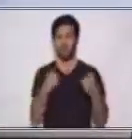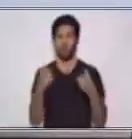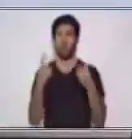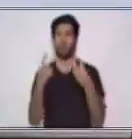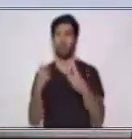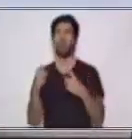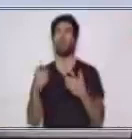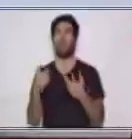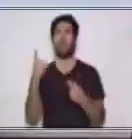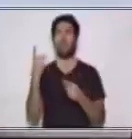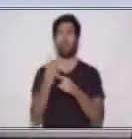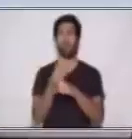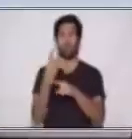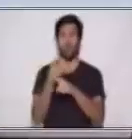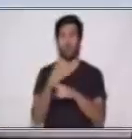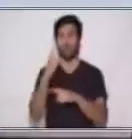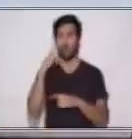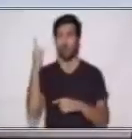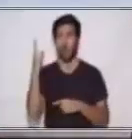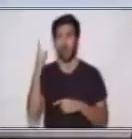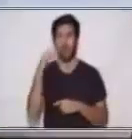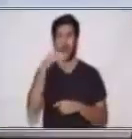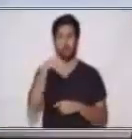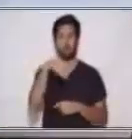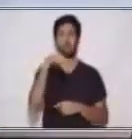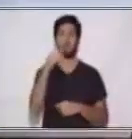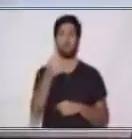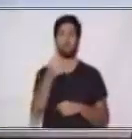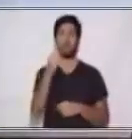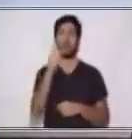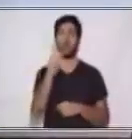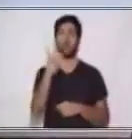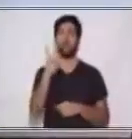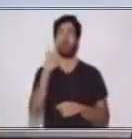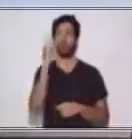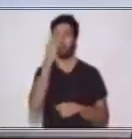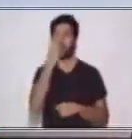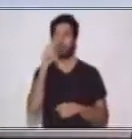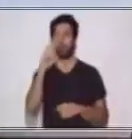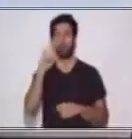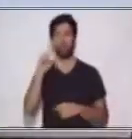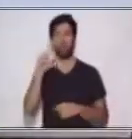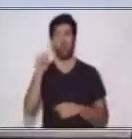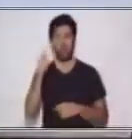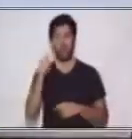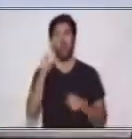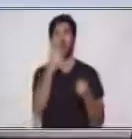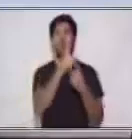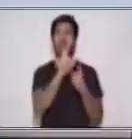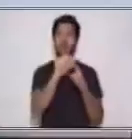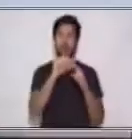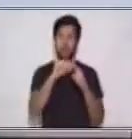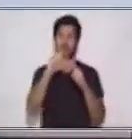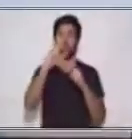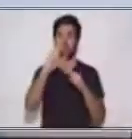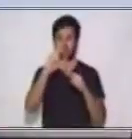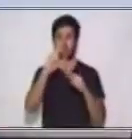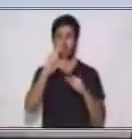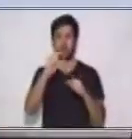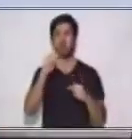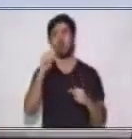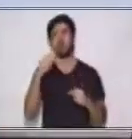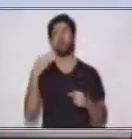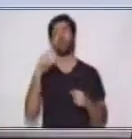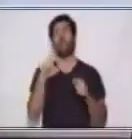las mayúsculas, en dónde debemos usarlas, cuándo debemos usarlas. Pero es algo que debemos reforzar porque es